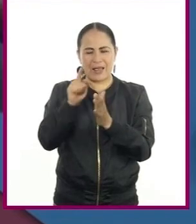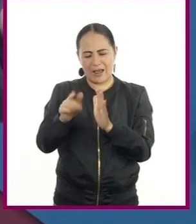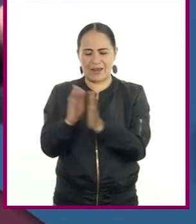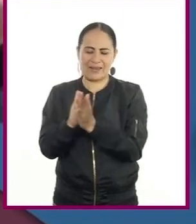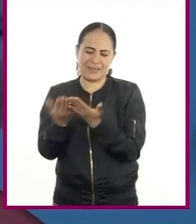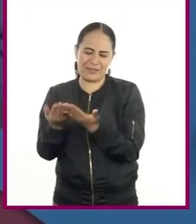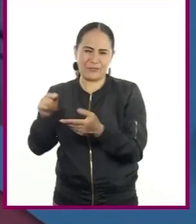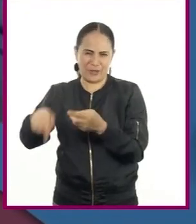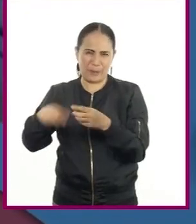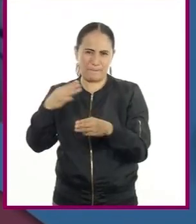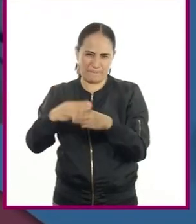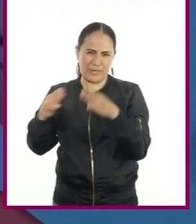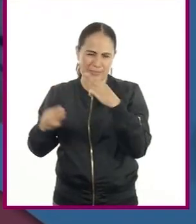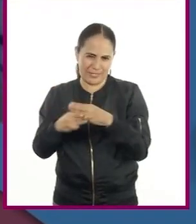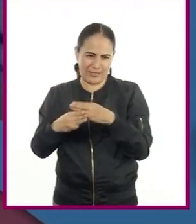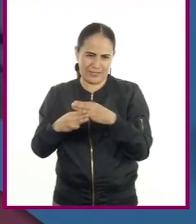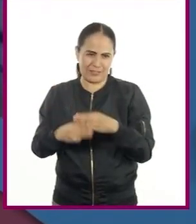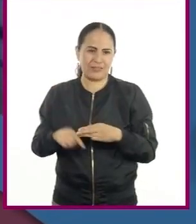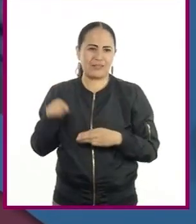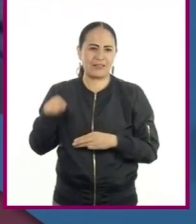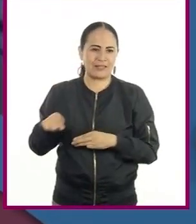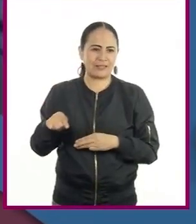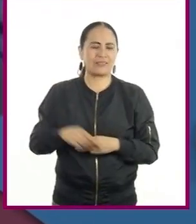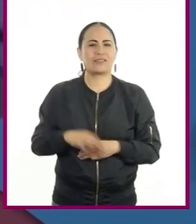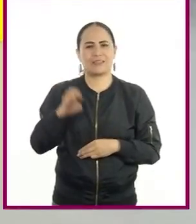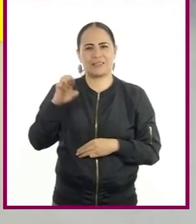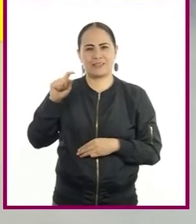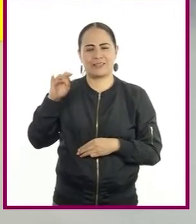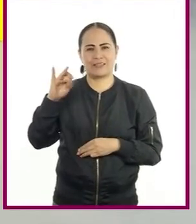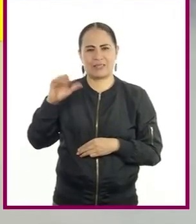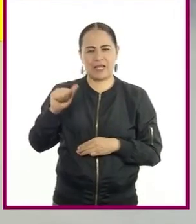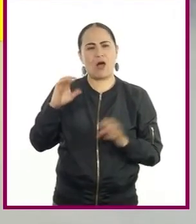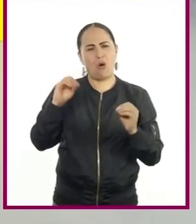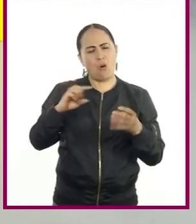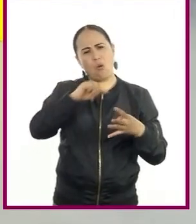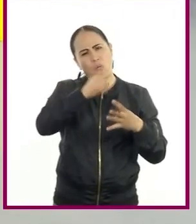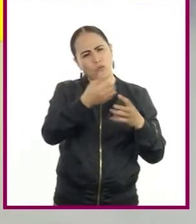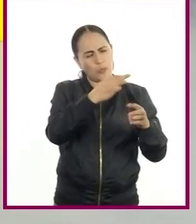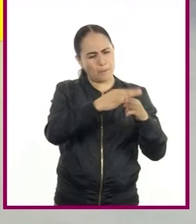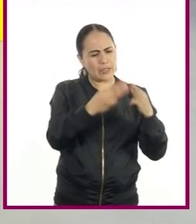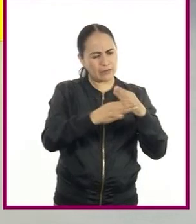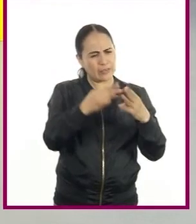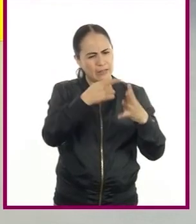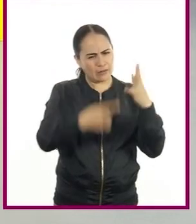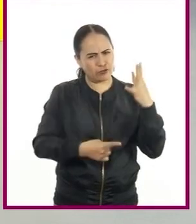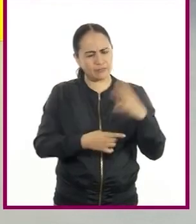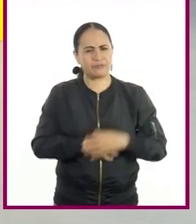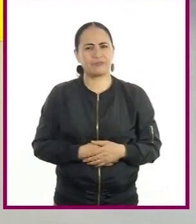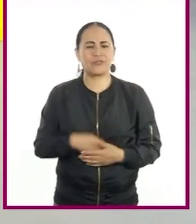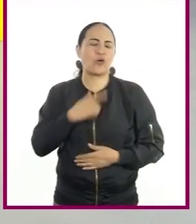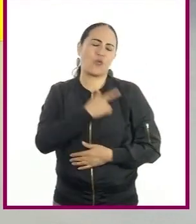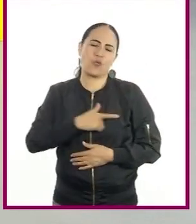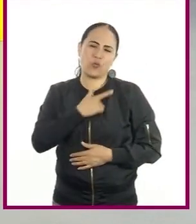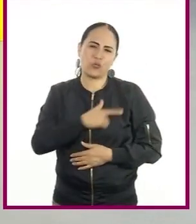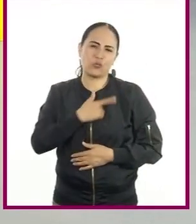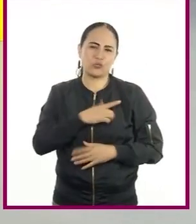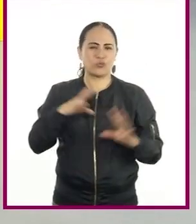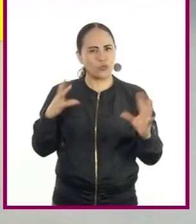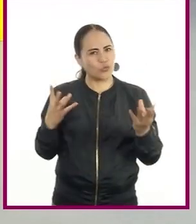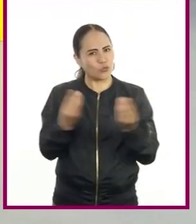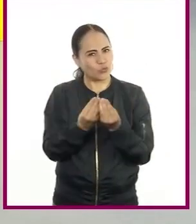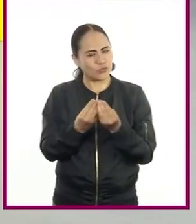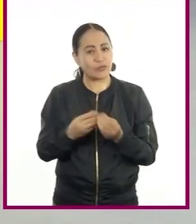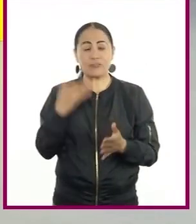texto y los materiales que en él les recomienden. Ha sido un gusto trabajar con ustedes.